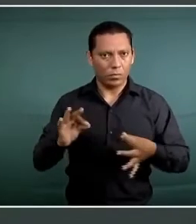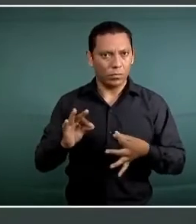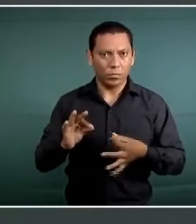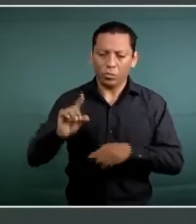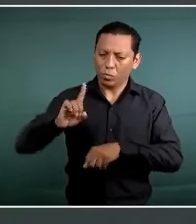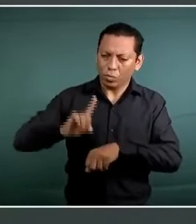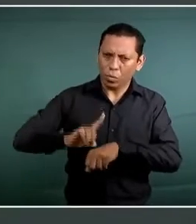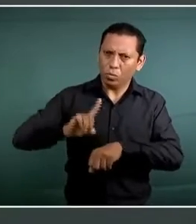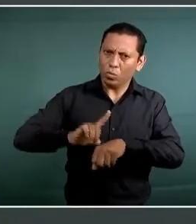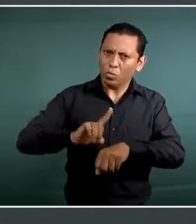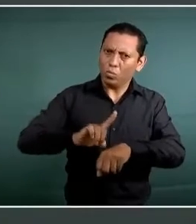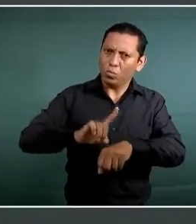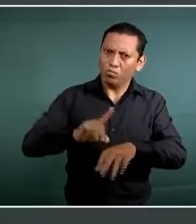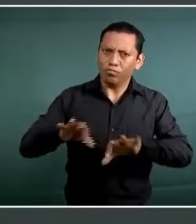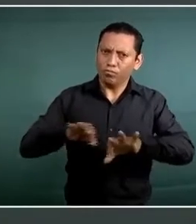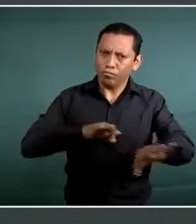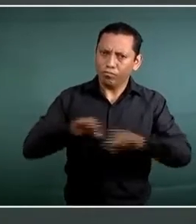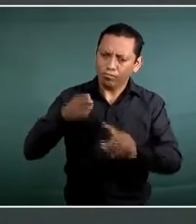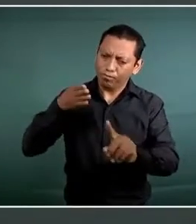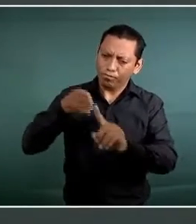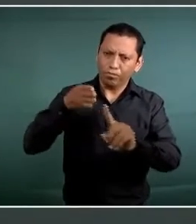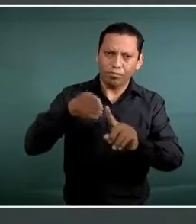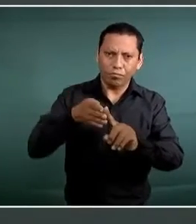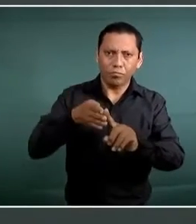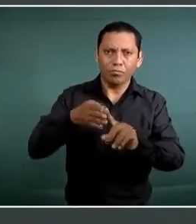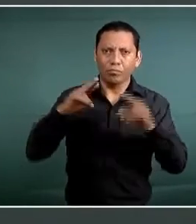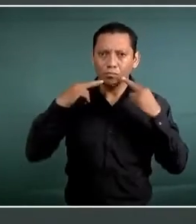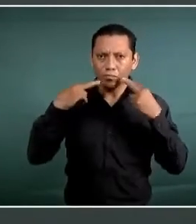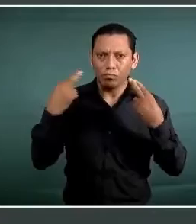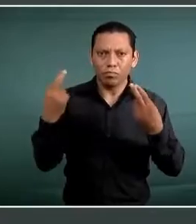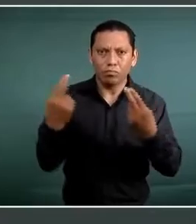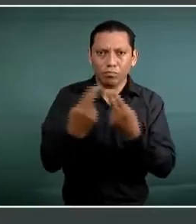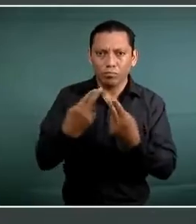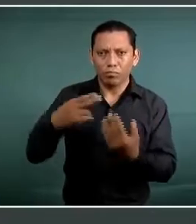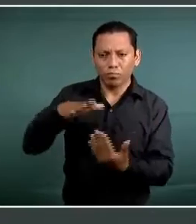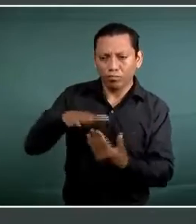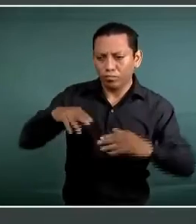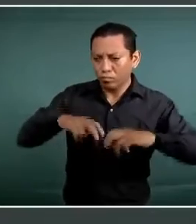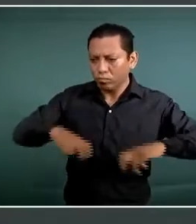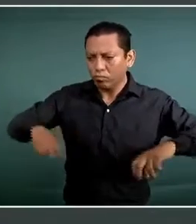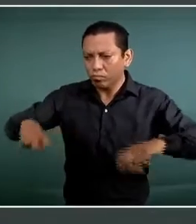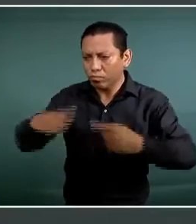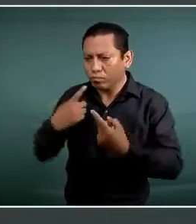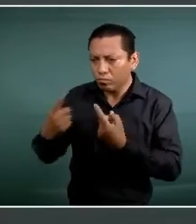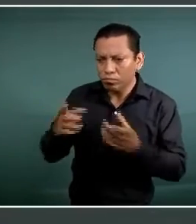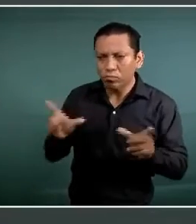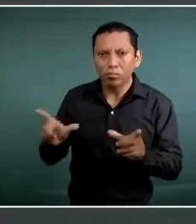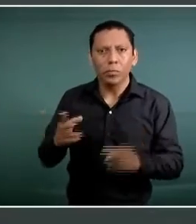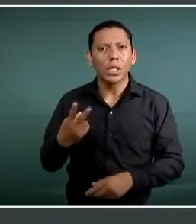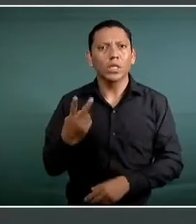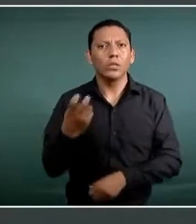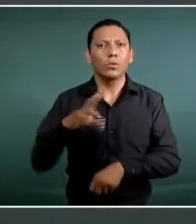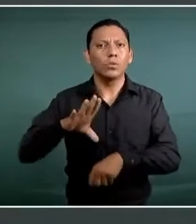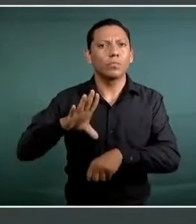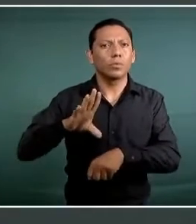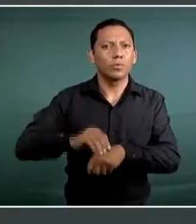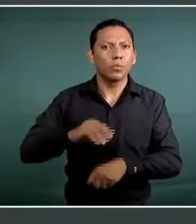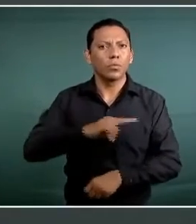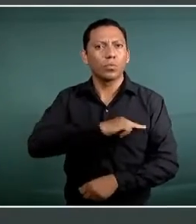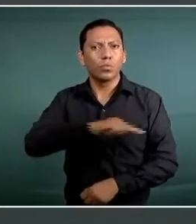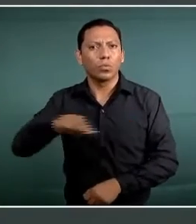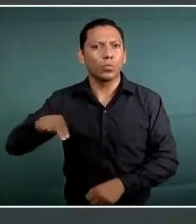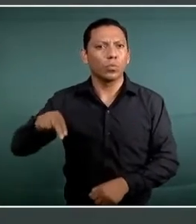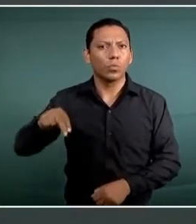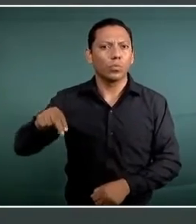todos los días, puntualmente en las mesas de seguridad. Y esto nos ha permitido aprovechar